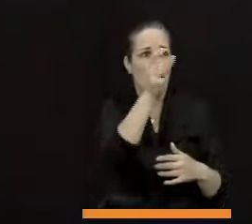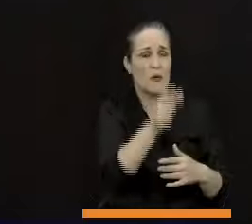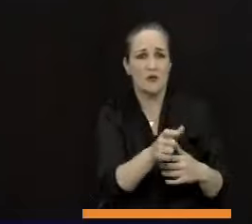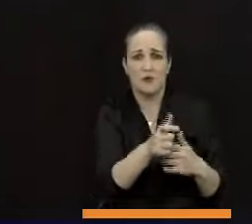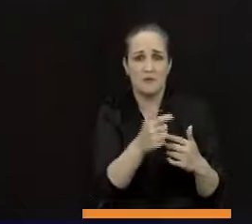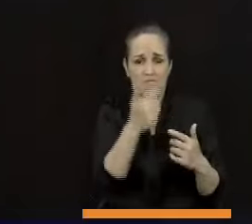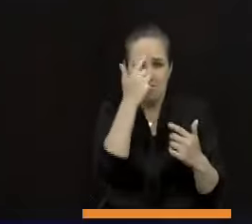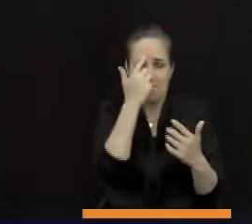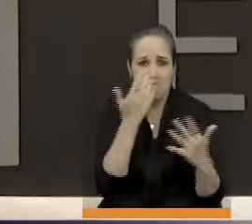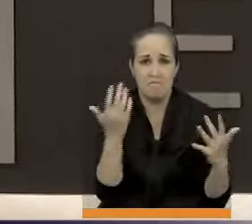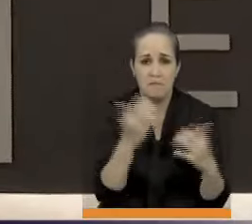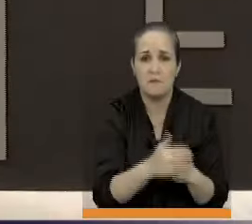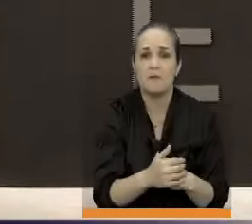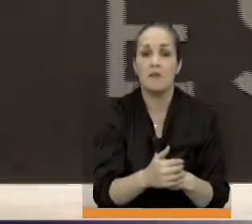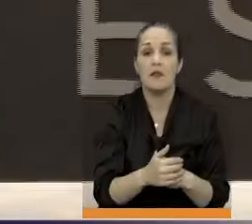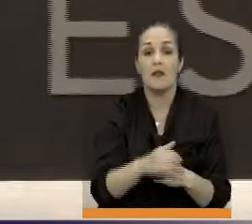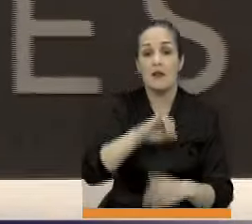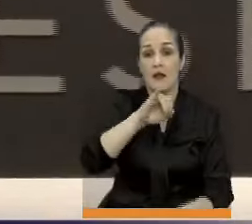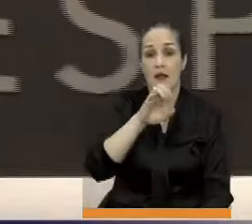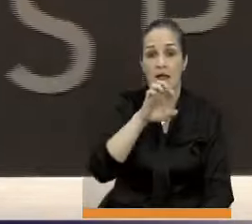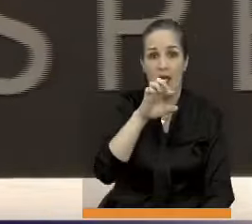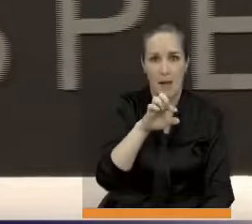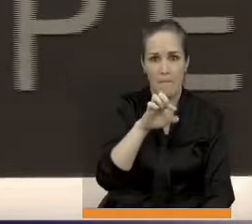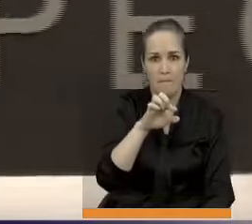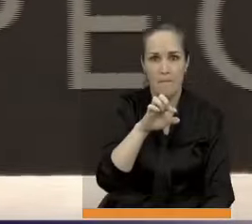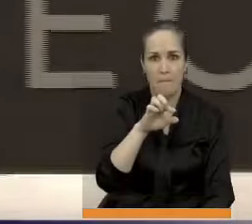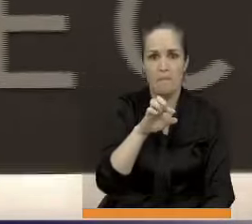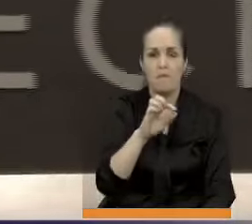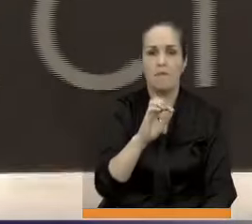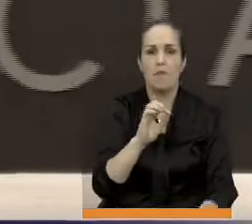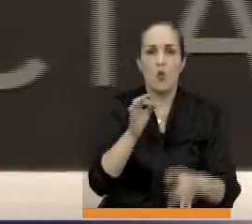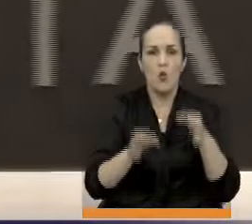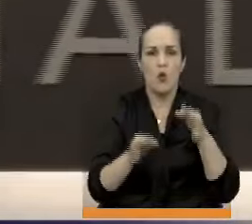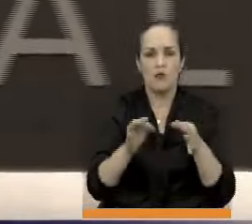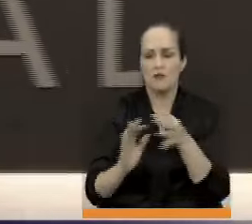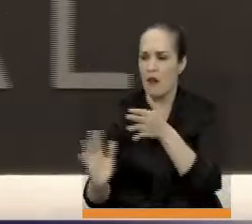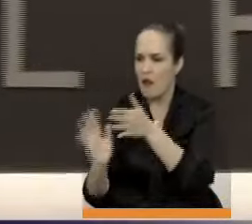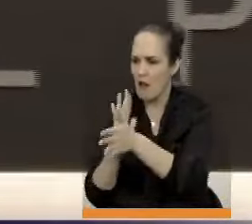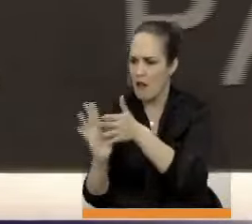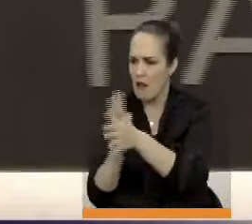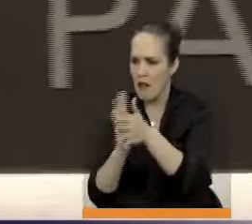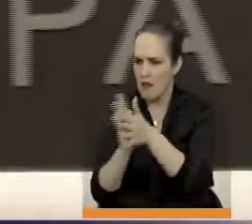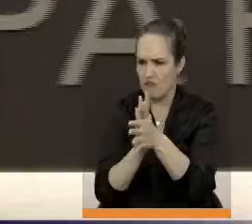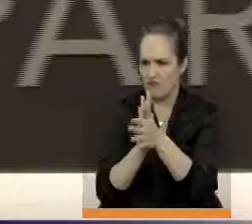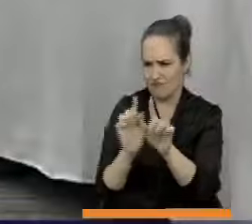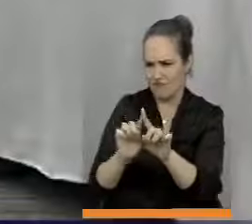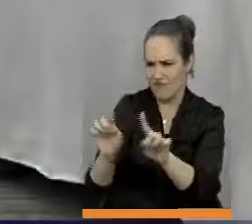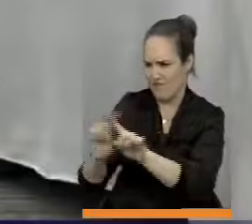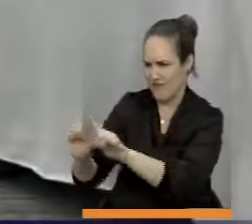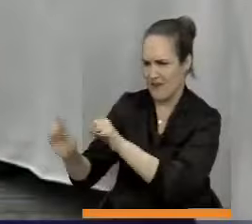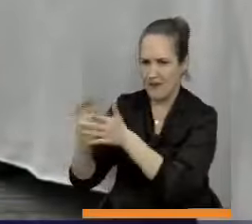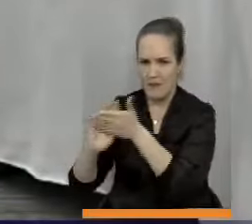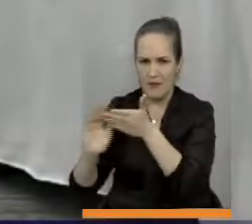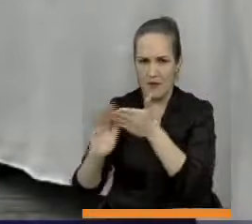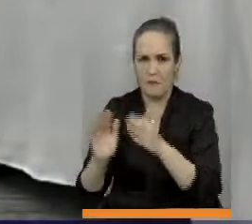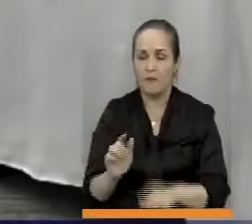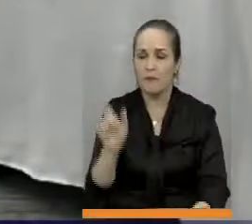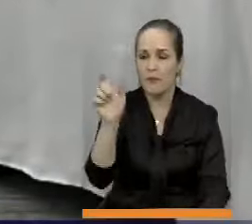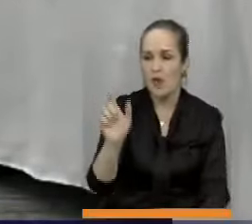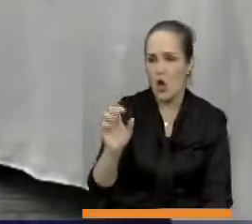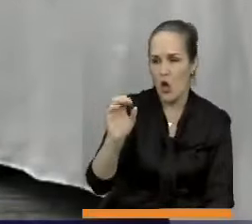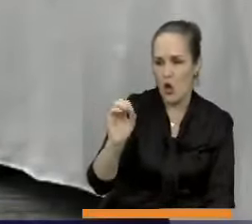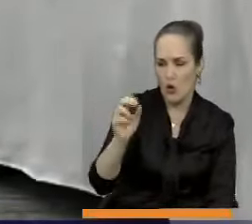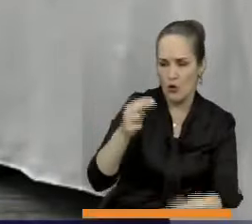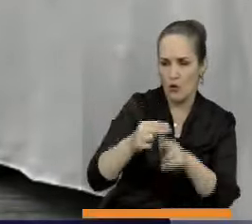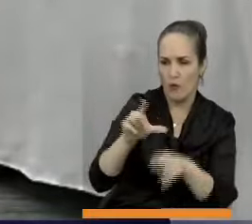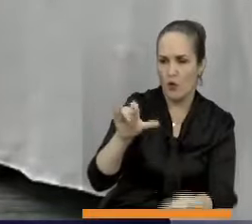la jurisdicción especial para la paz contradijeron los testimonios de algunos de los responsables de estos hechos señor eh Luis